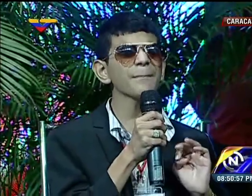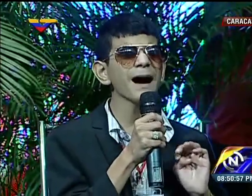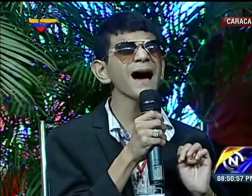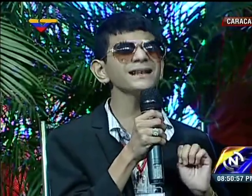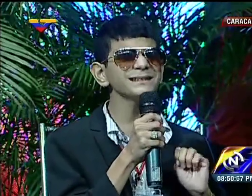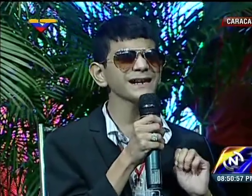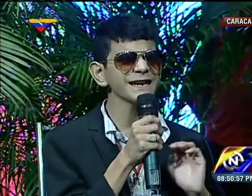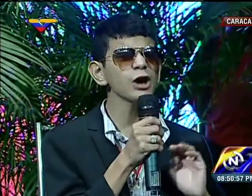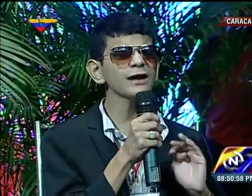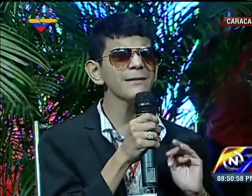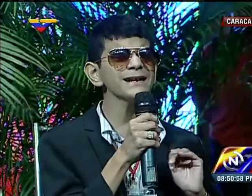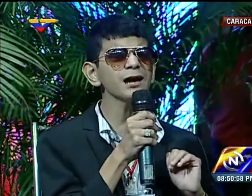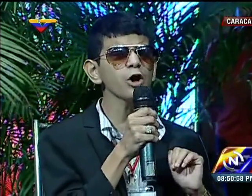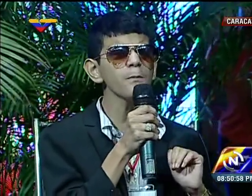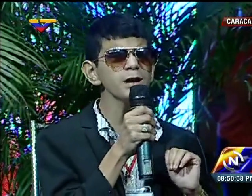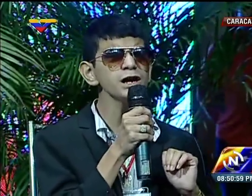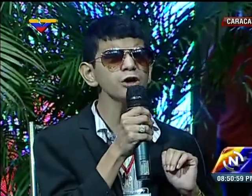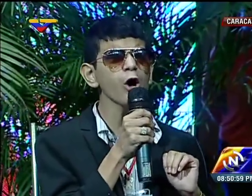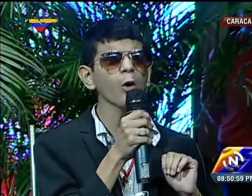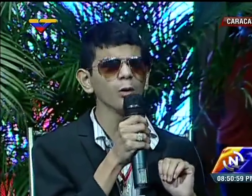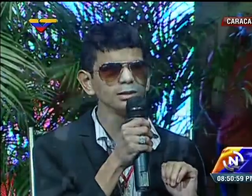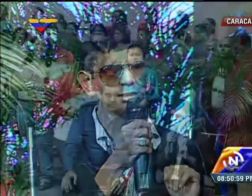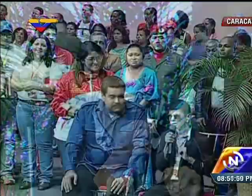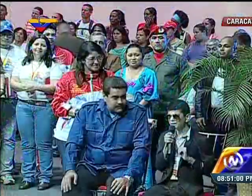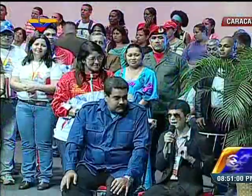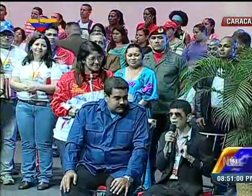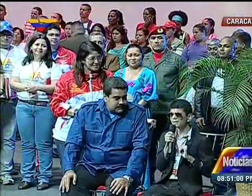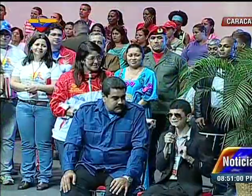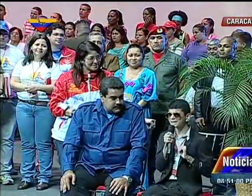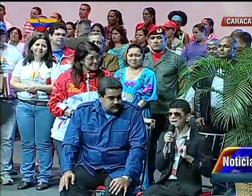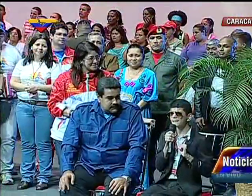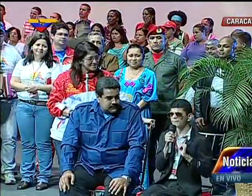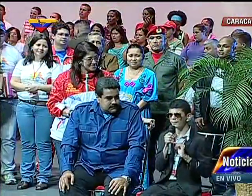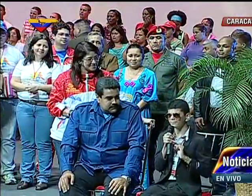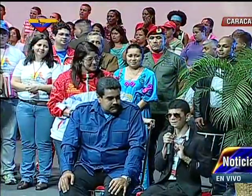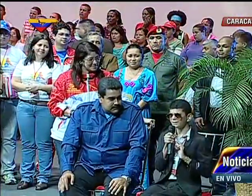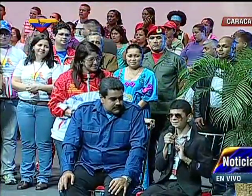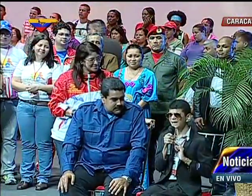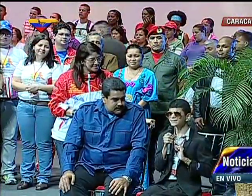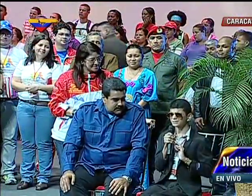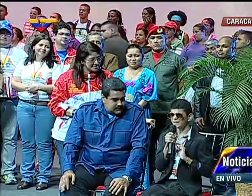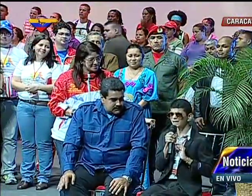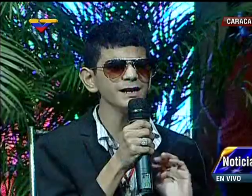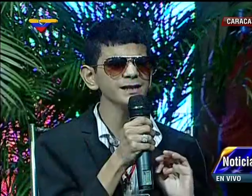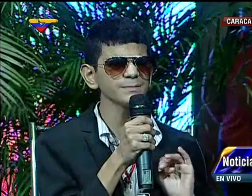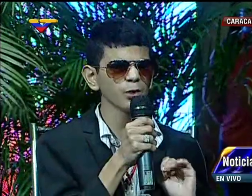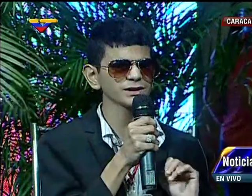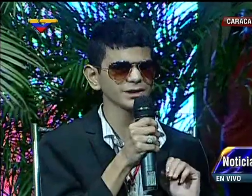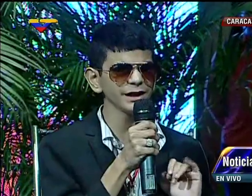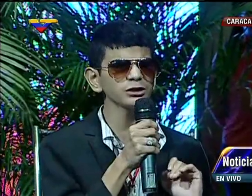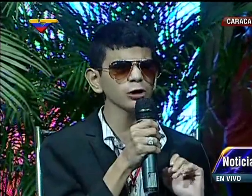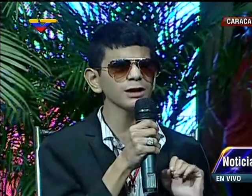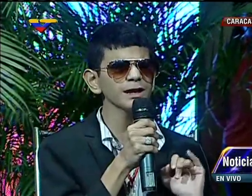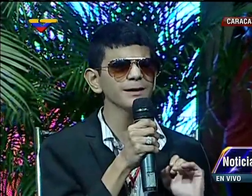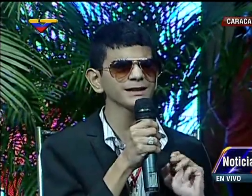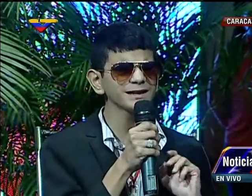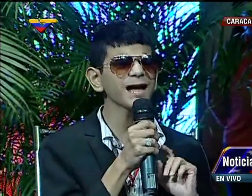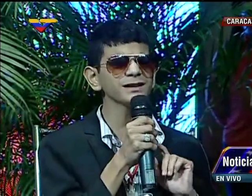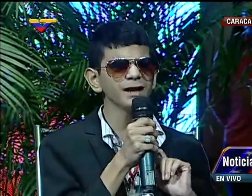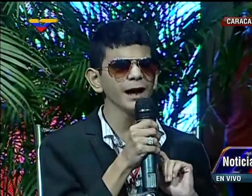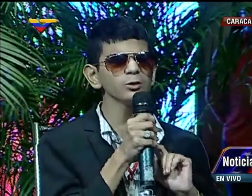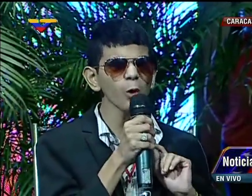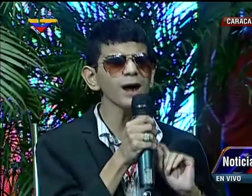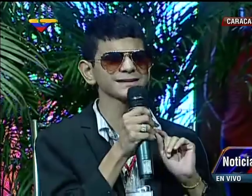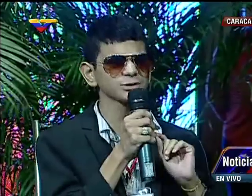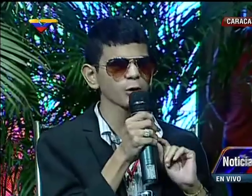quien quiera patria quiero que vengan conmigo. Quiero que sepan que el socialismo es grito de